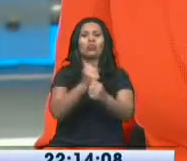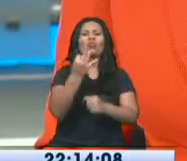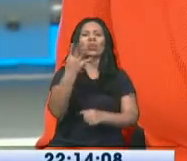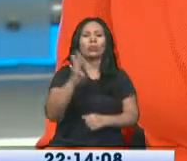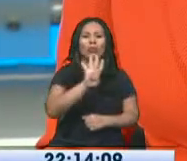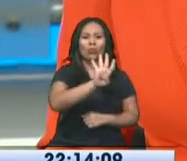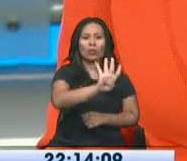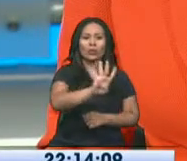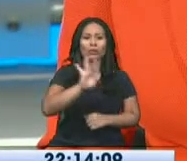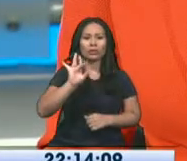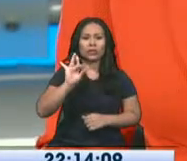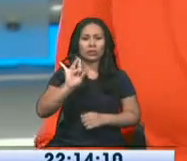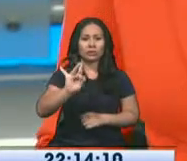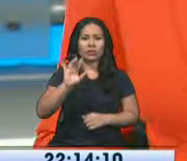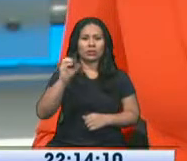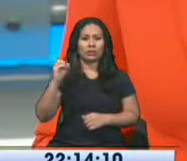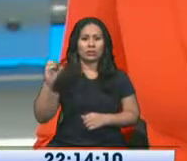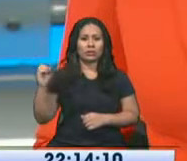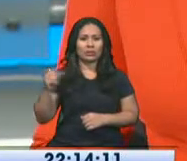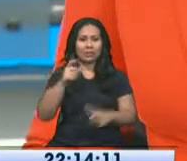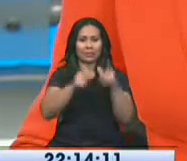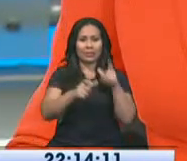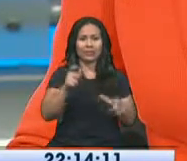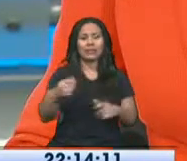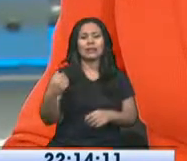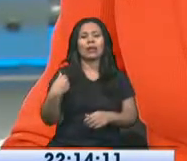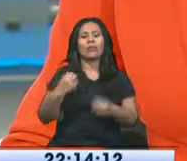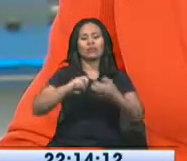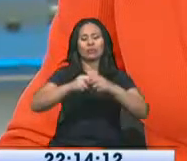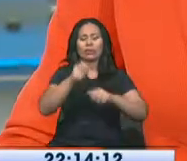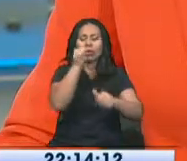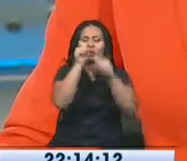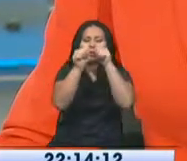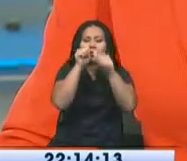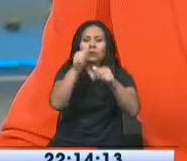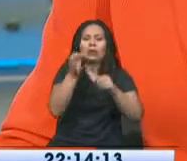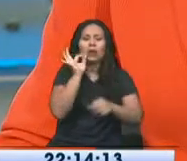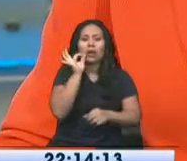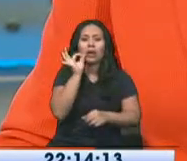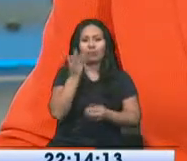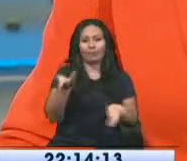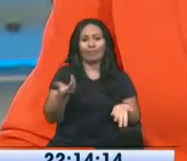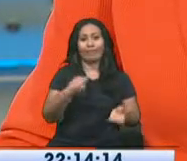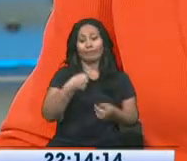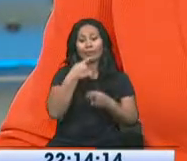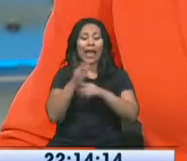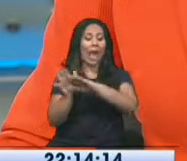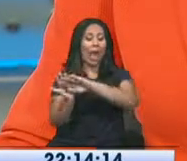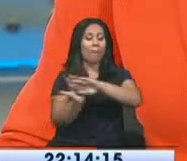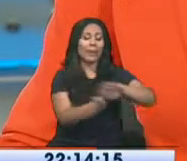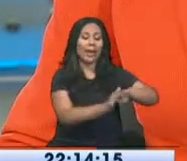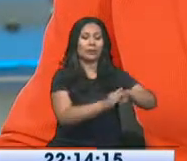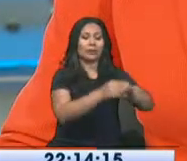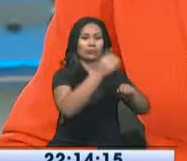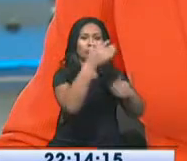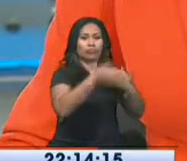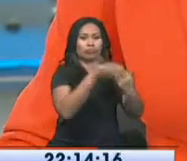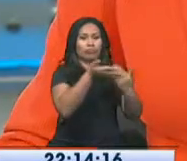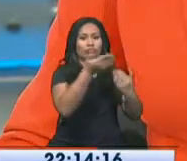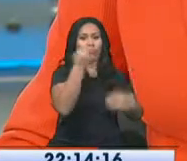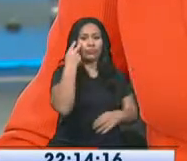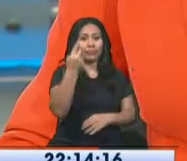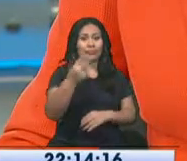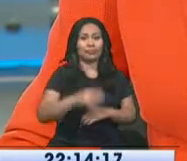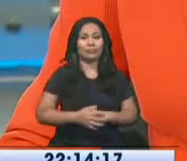personas privadas de la libertad que tienen problemas por el consumo de drogas. La secretaria de Estado, Lady Zúñiga, se refirió a esta